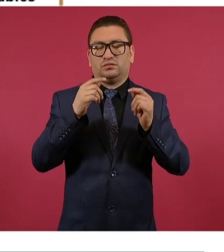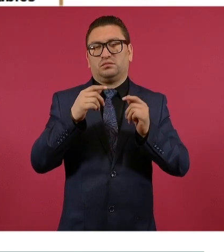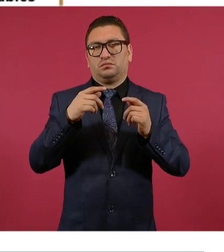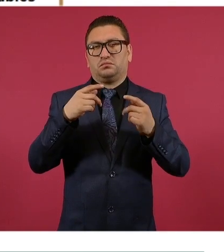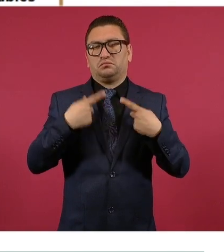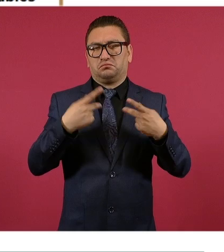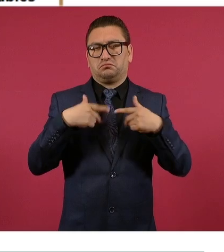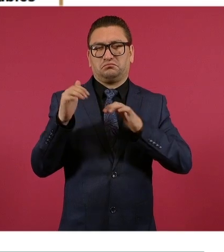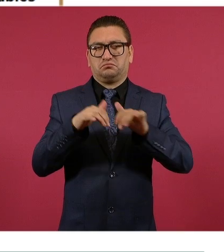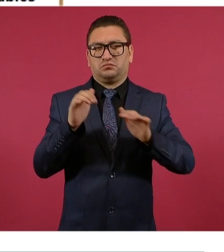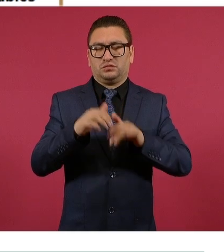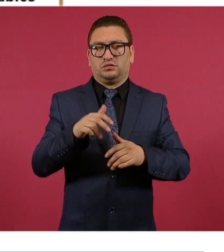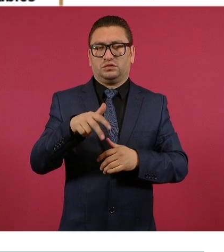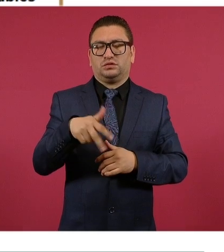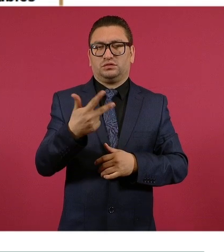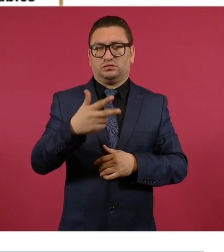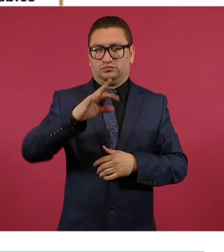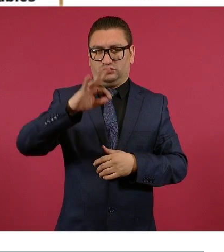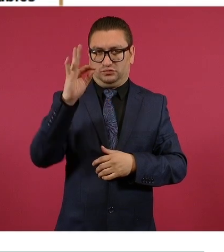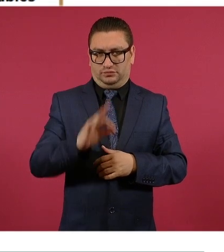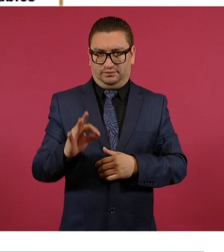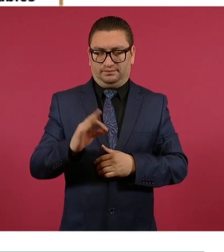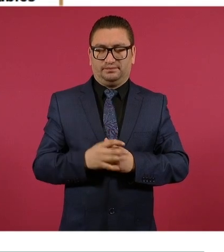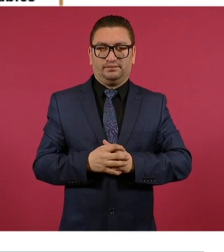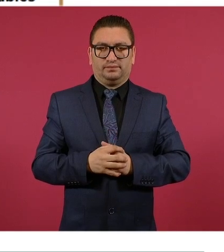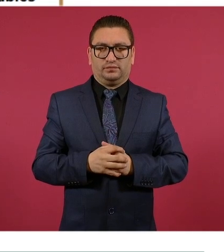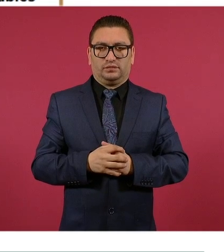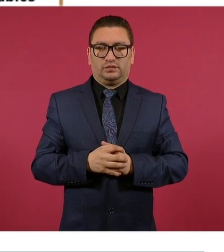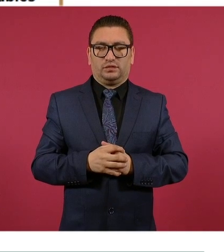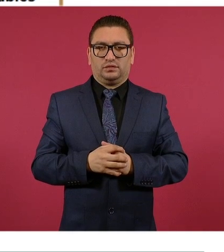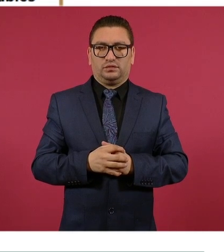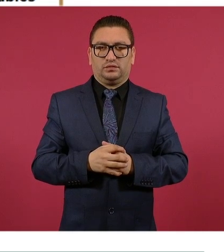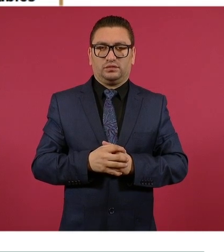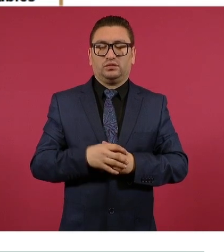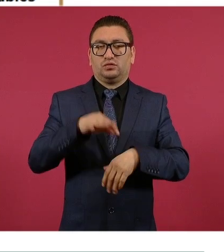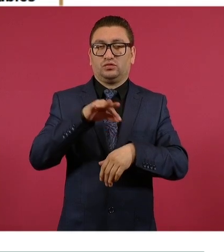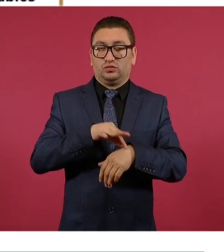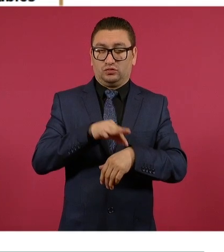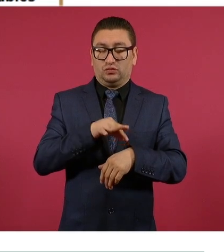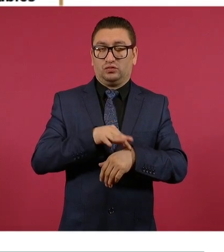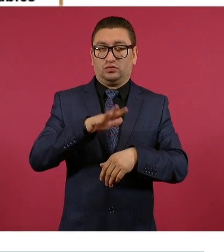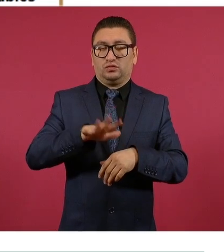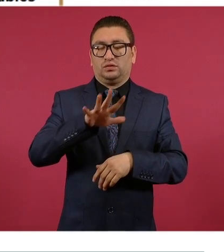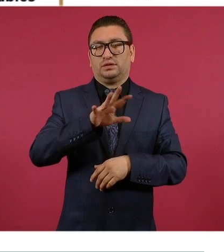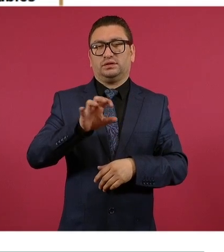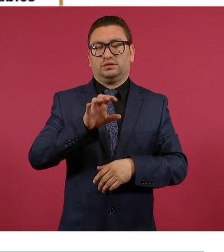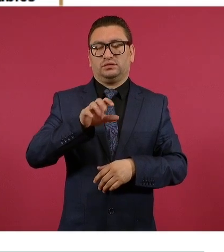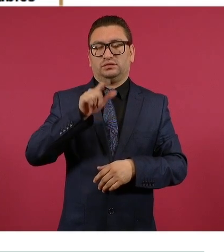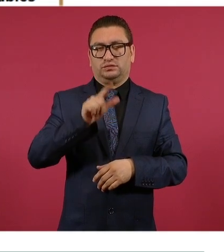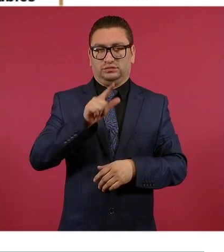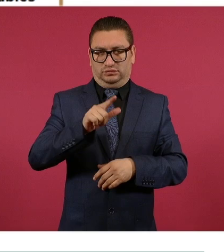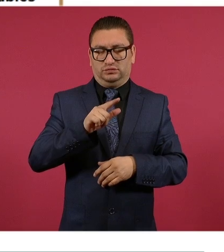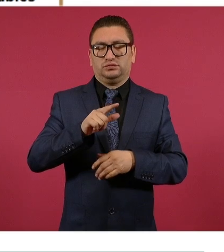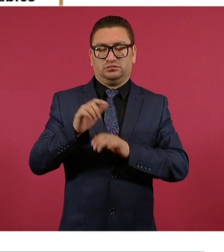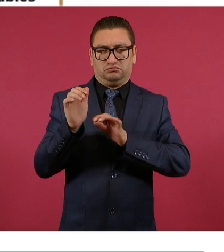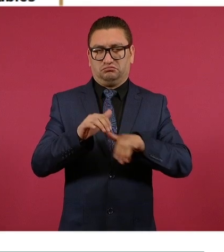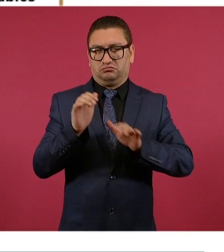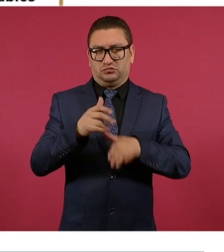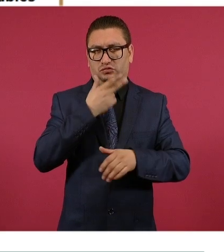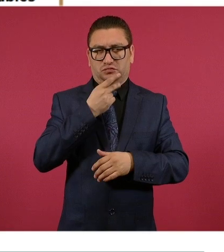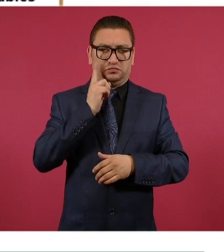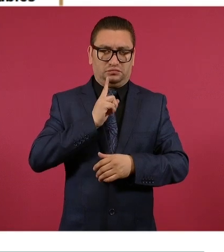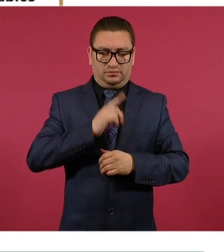personal de enfermería del 13%. En el caso de la rama médica se han contratado a 517 médicas y